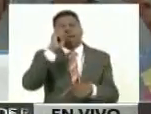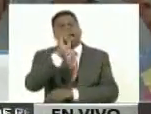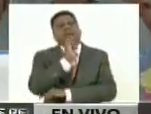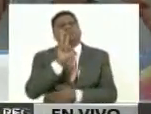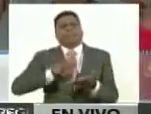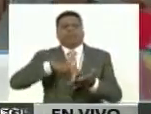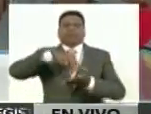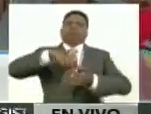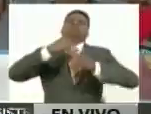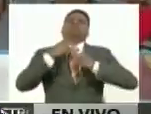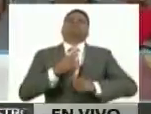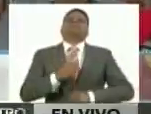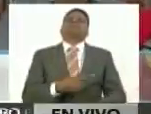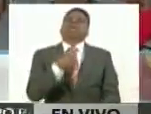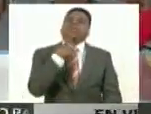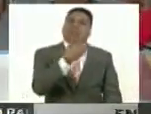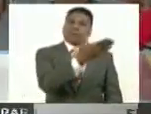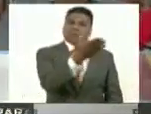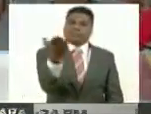paró. Y dijo,